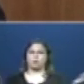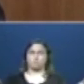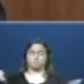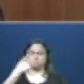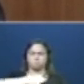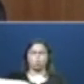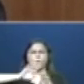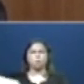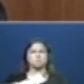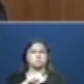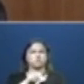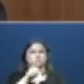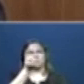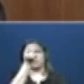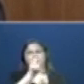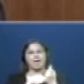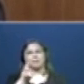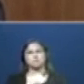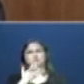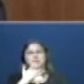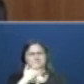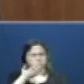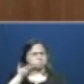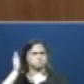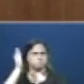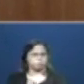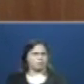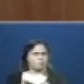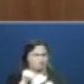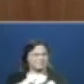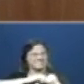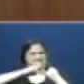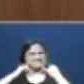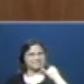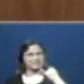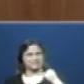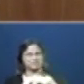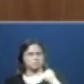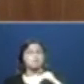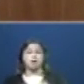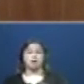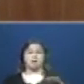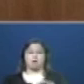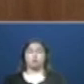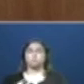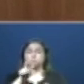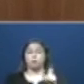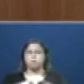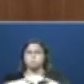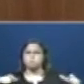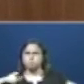estimaciones ponen de manifiesto la directa y fuerte incidencia que la actual crisis está teniendo en la evolución demográfica de los últimos